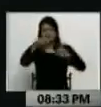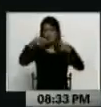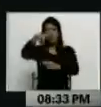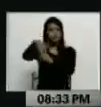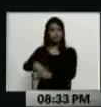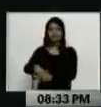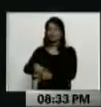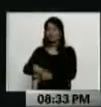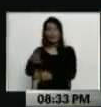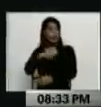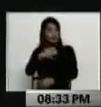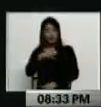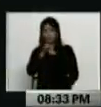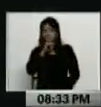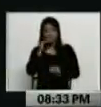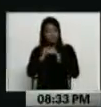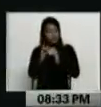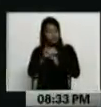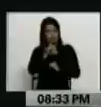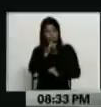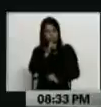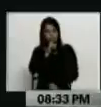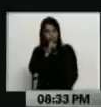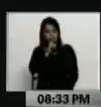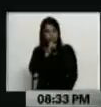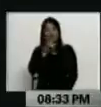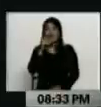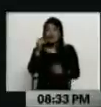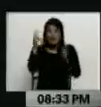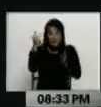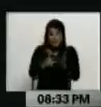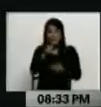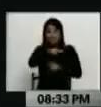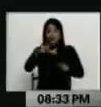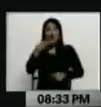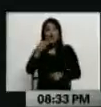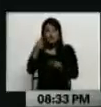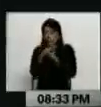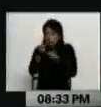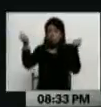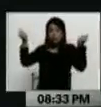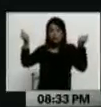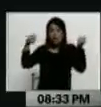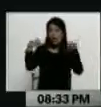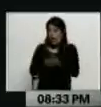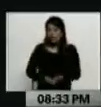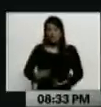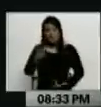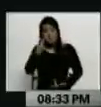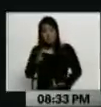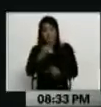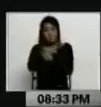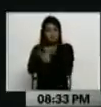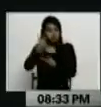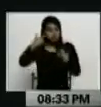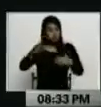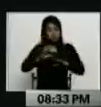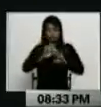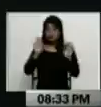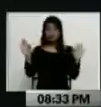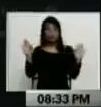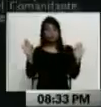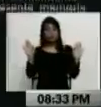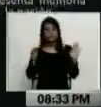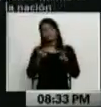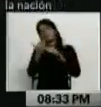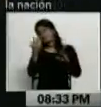11,000 jóvenes vale muertos 3,000 todavía no sabemos dónde están 3000 13 de